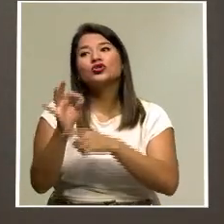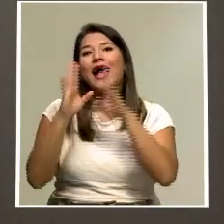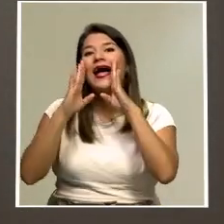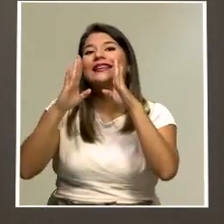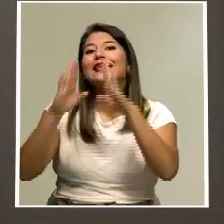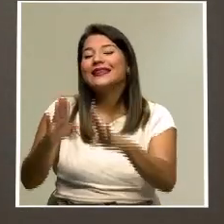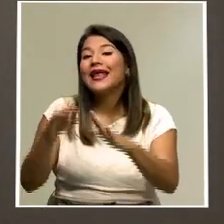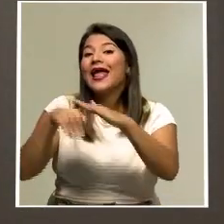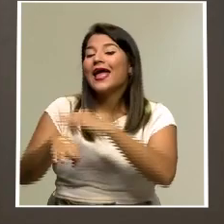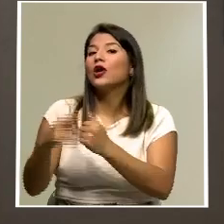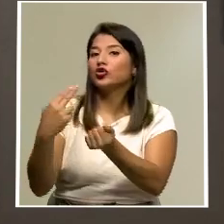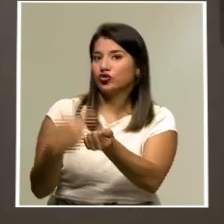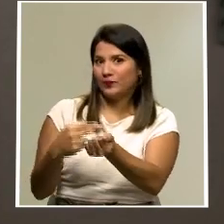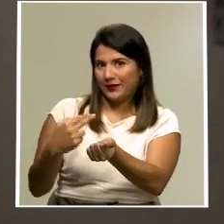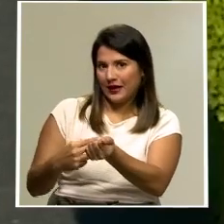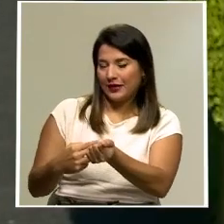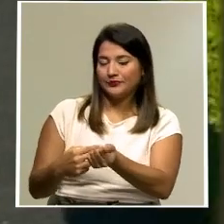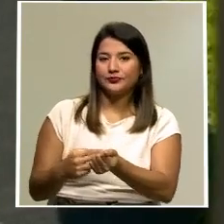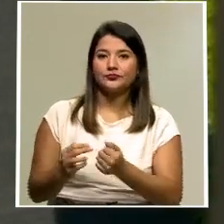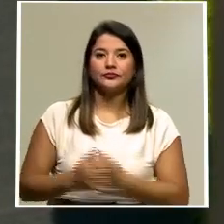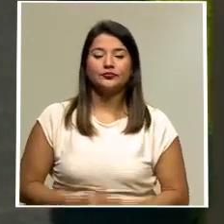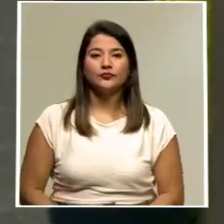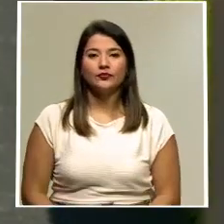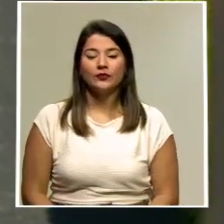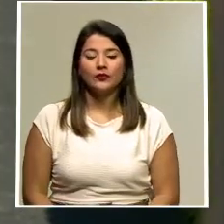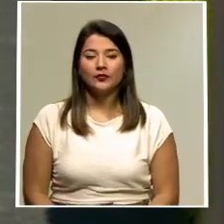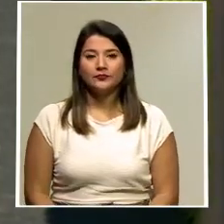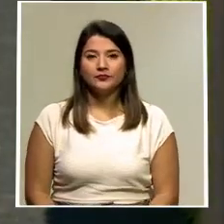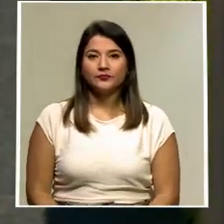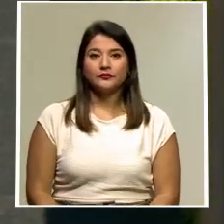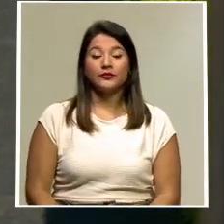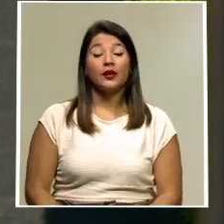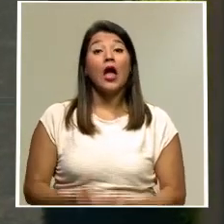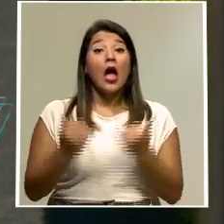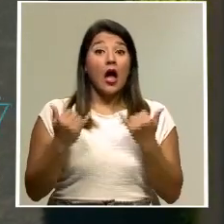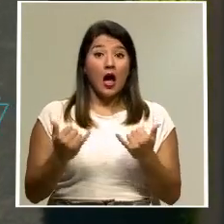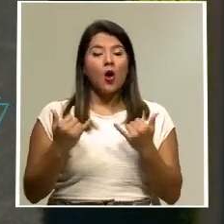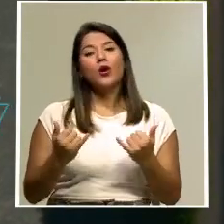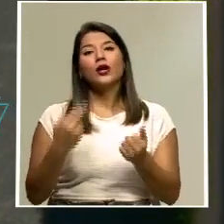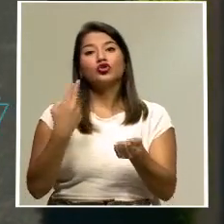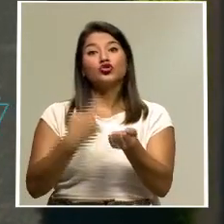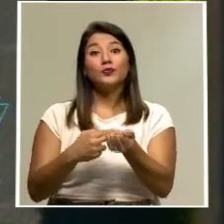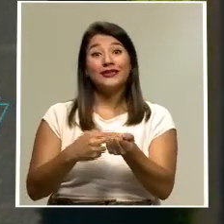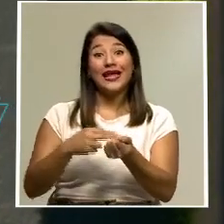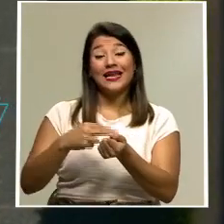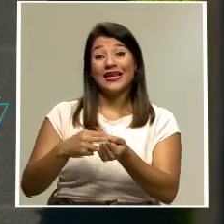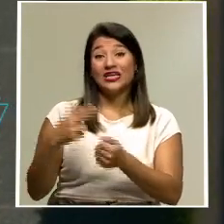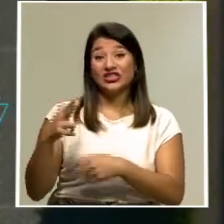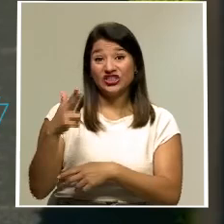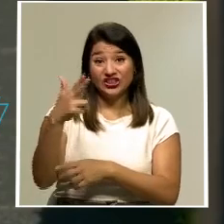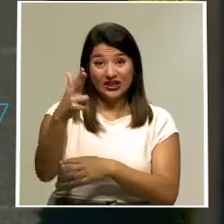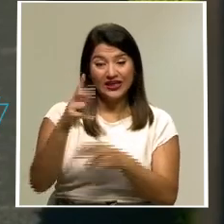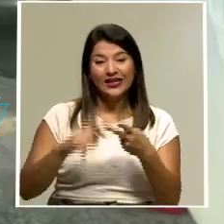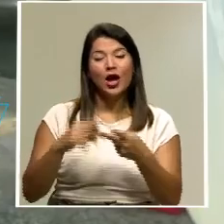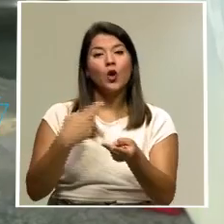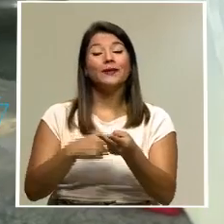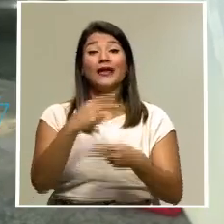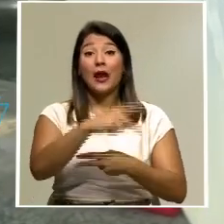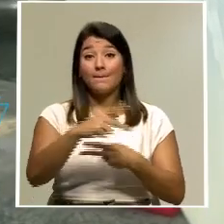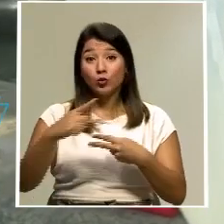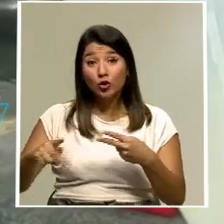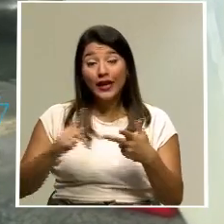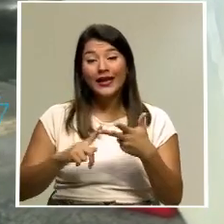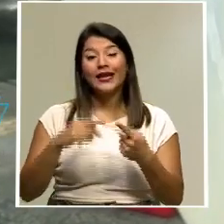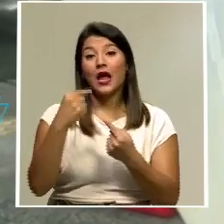106.784 pacientes no COVID dentro de unidades médicas móviles. Actualmente, el Hospital de los Chiles, el Hospital de Punta Arenas, el